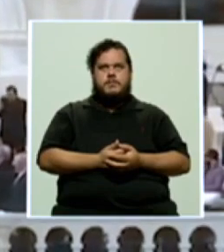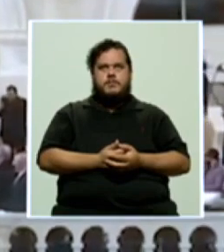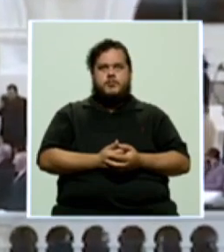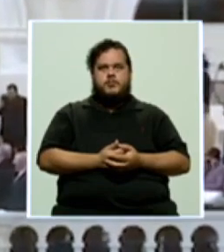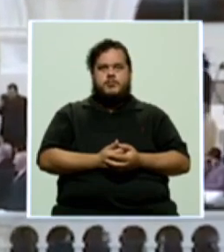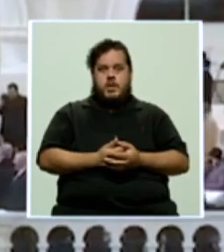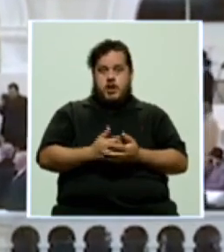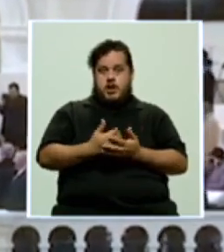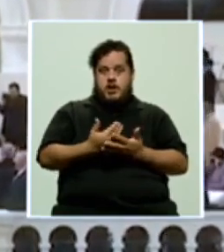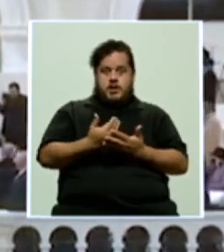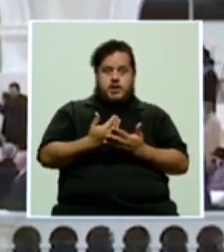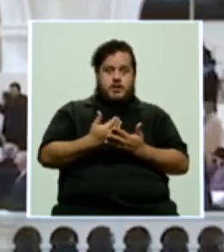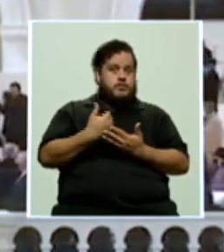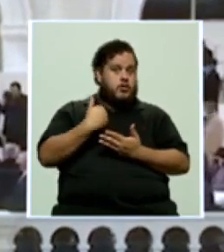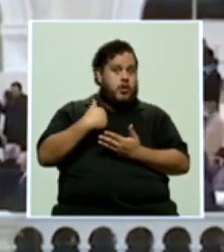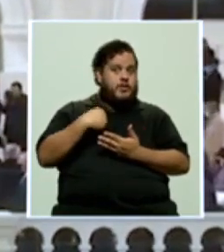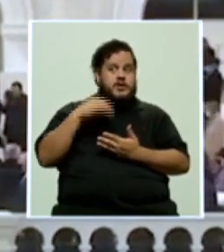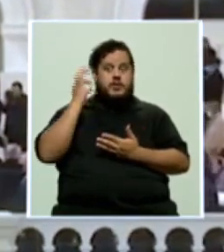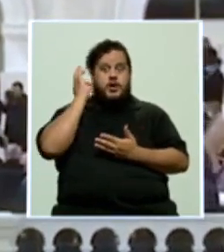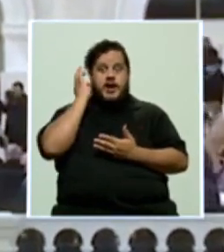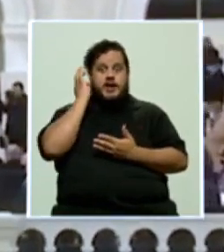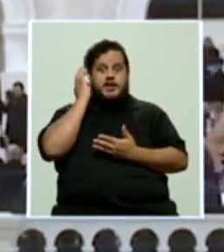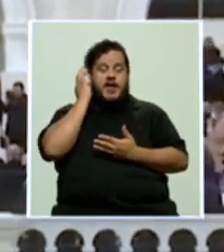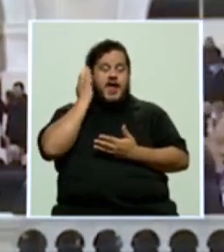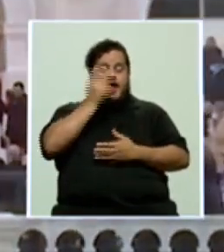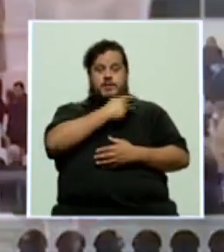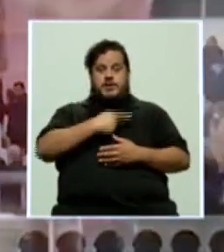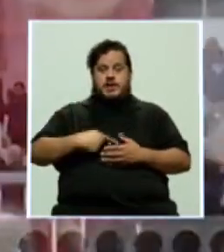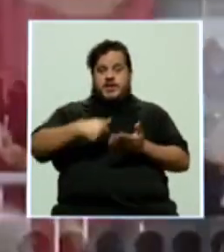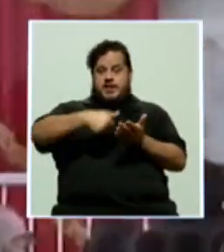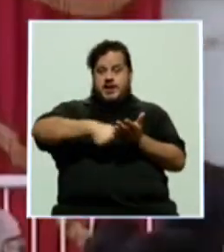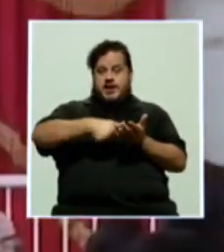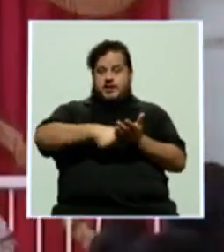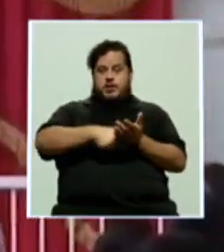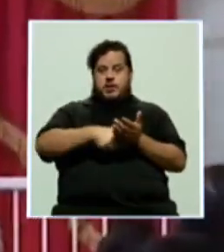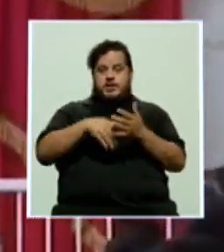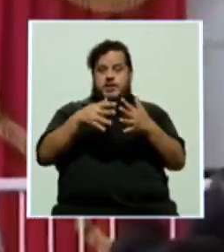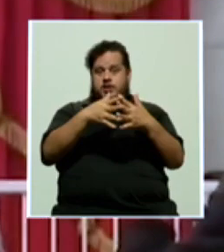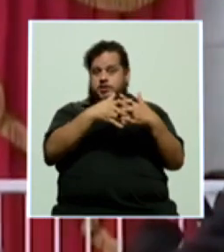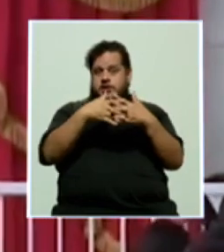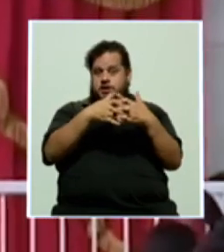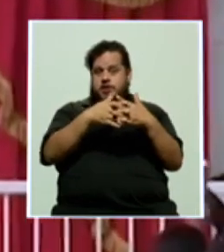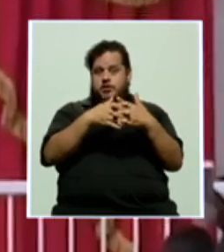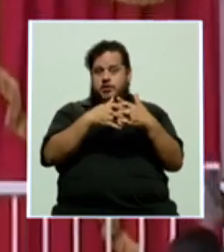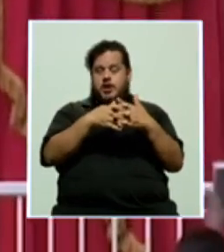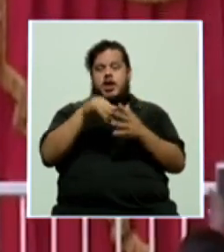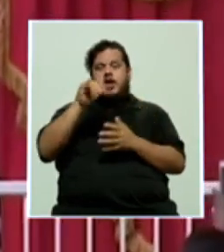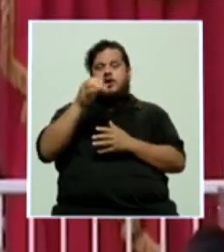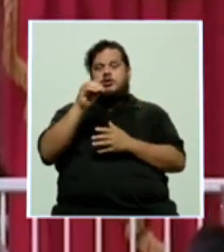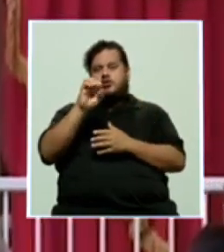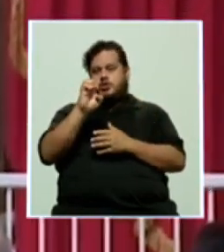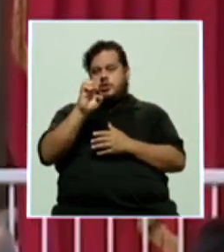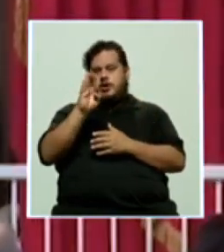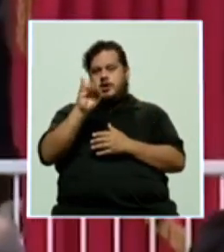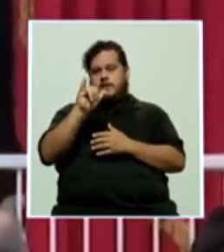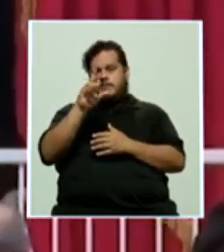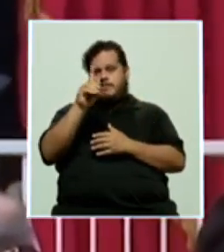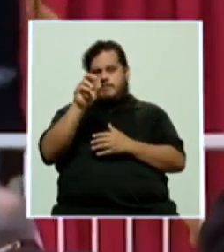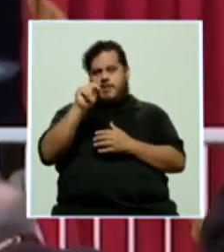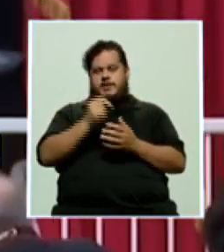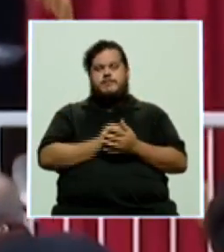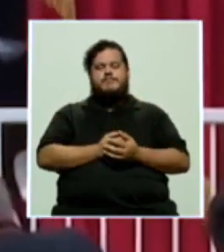Ladies and gentlemen, the President-elect of the United States. Y ahora va a hacer su entrada Jr. Joe Biden.